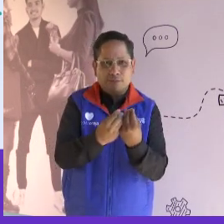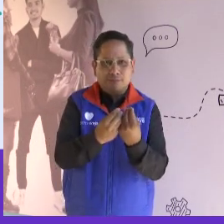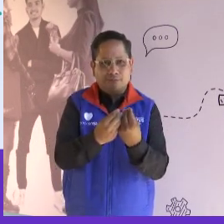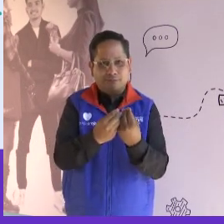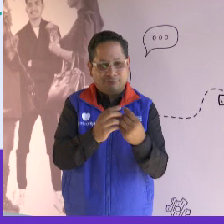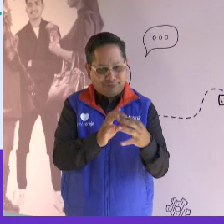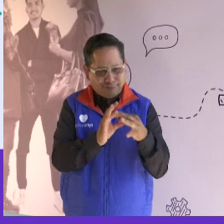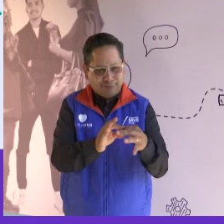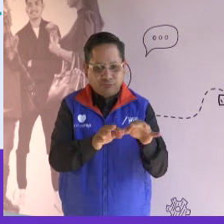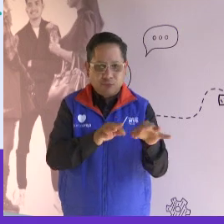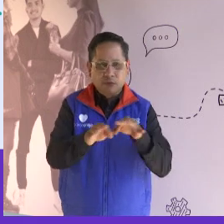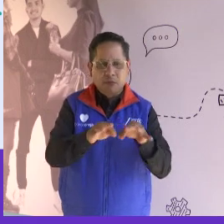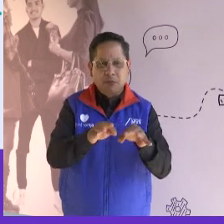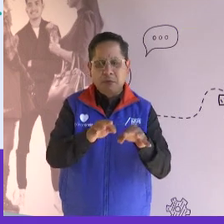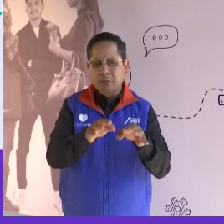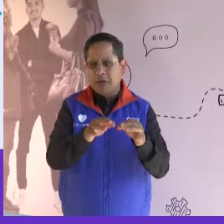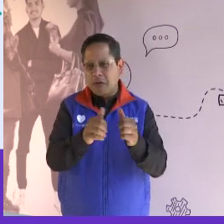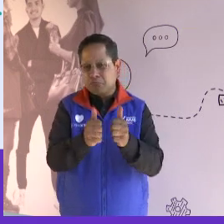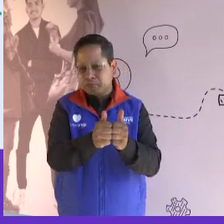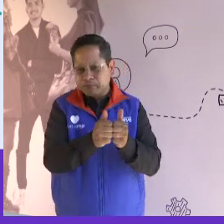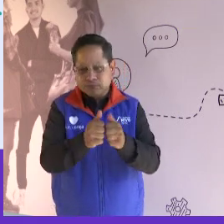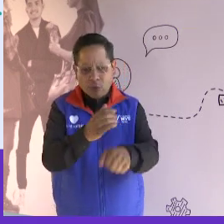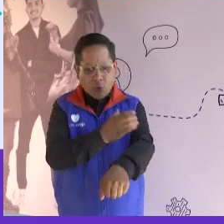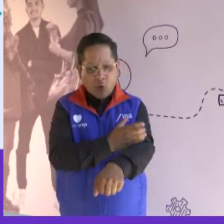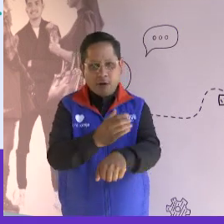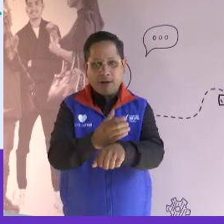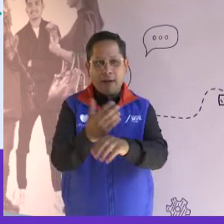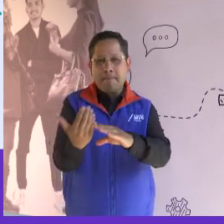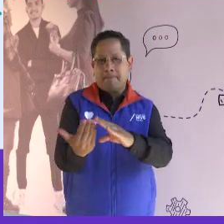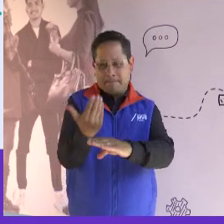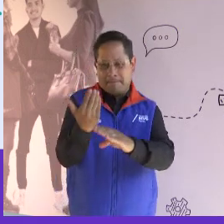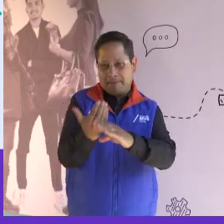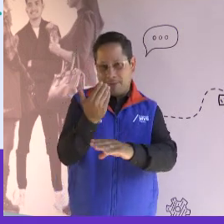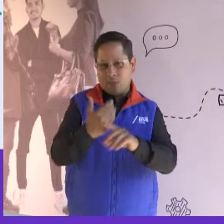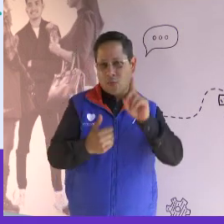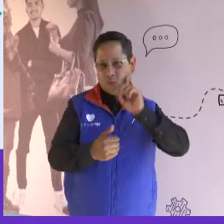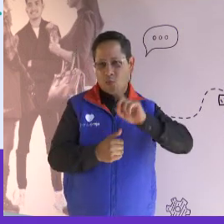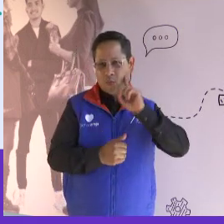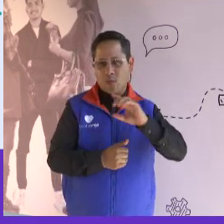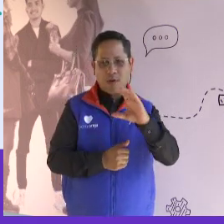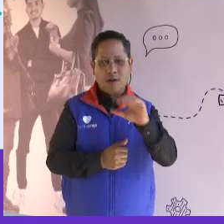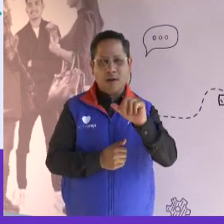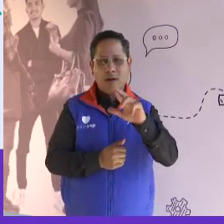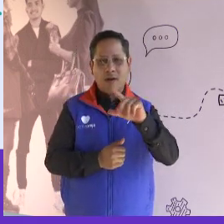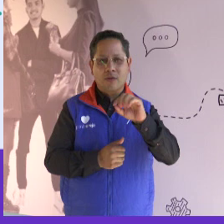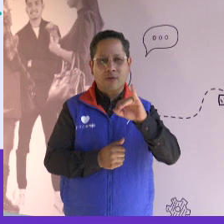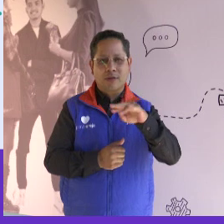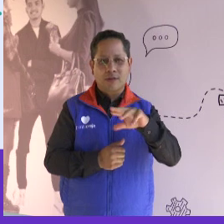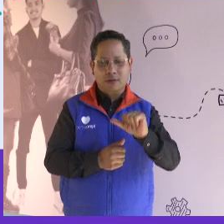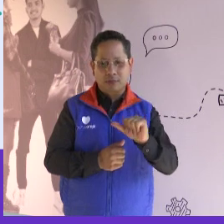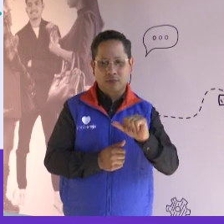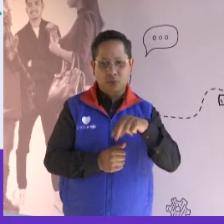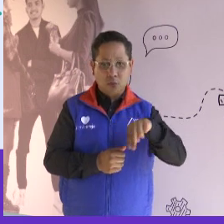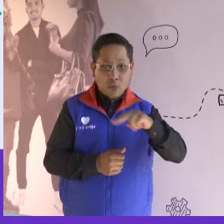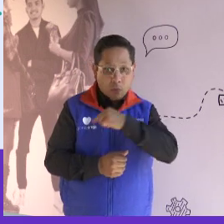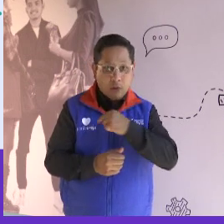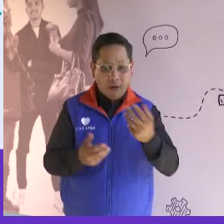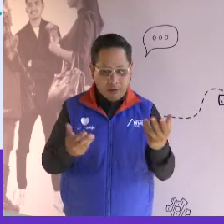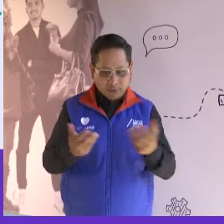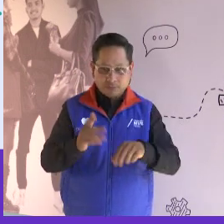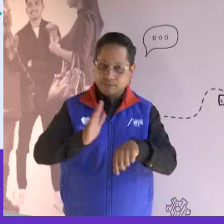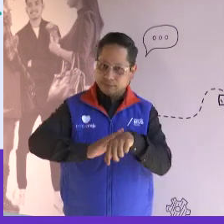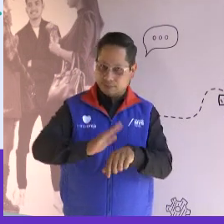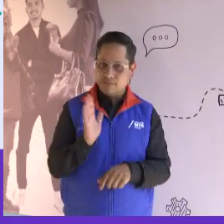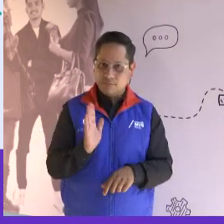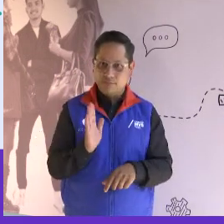qué colaborar? Pues ya lo decía en la mañana Carolina, la directora de Latimpacto, ¿no? Porque podemos hacer más, ¿no? Y yo